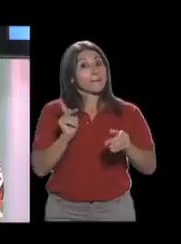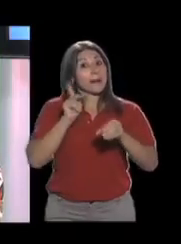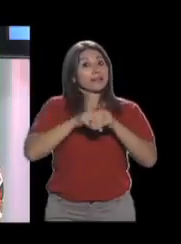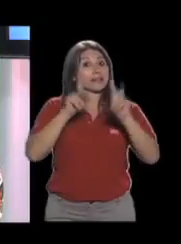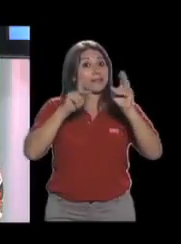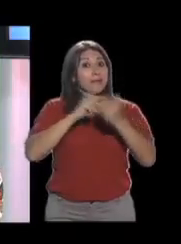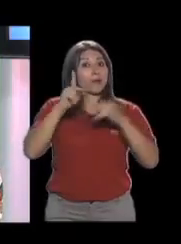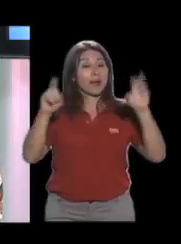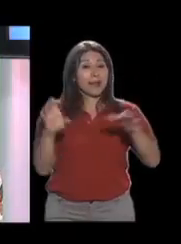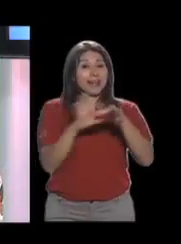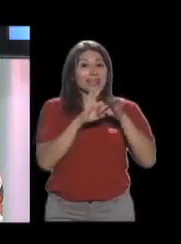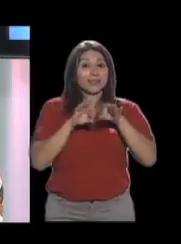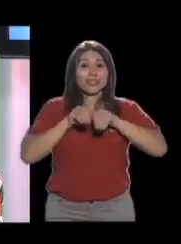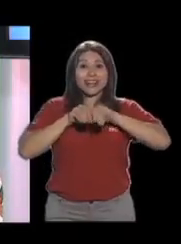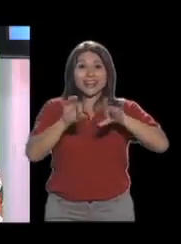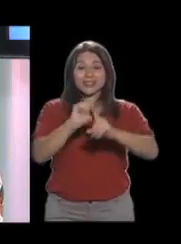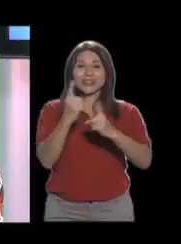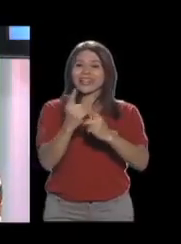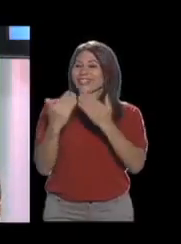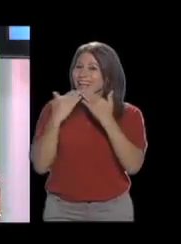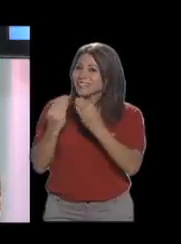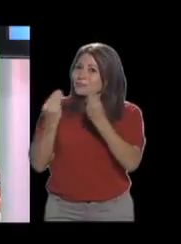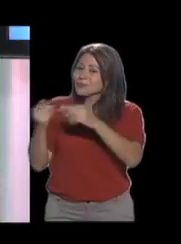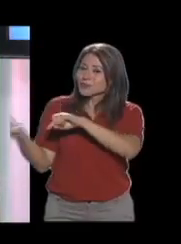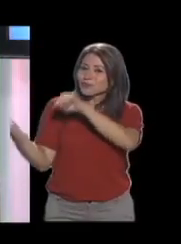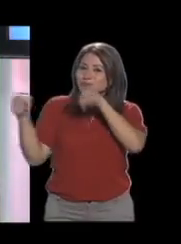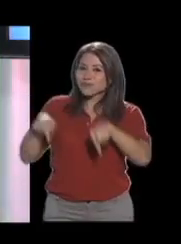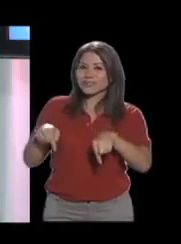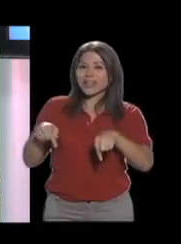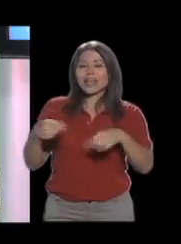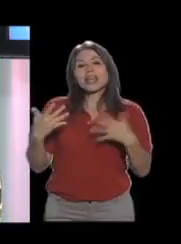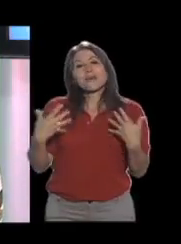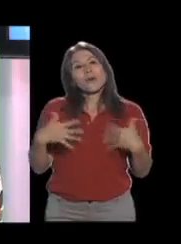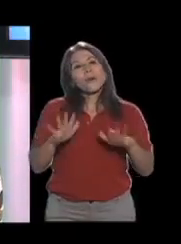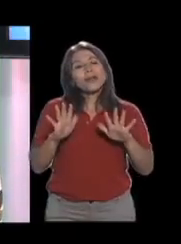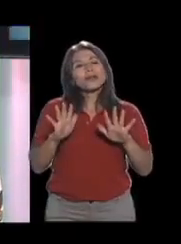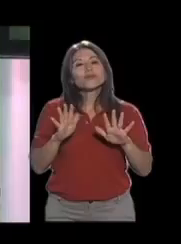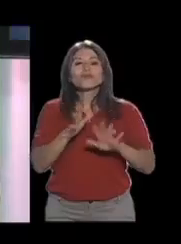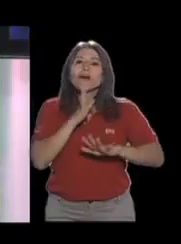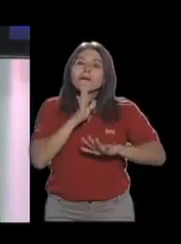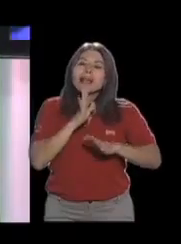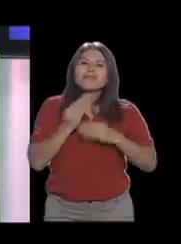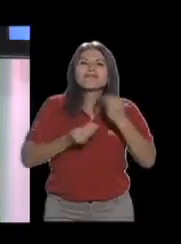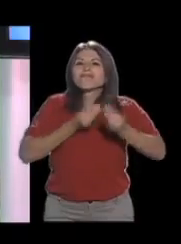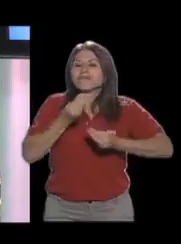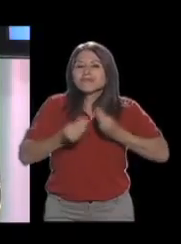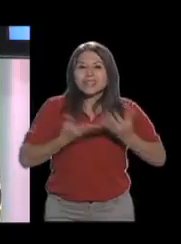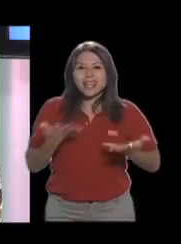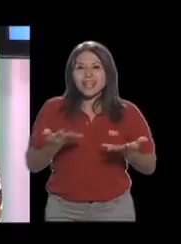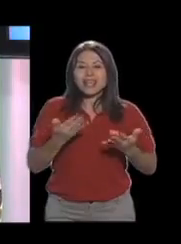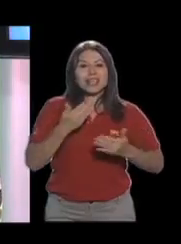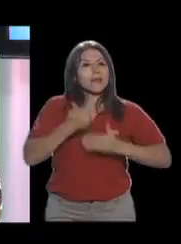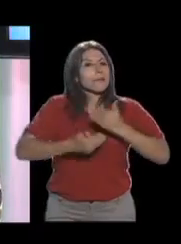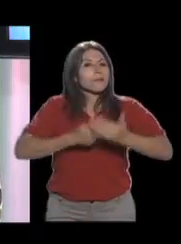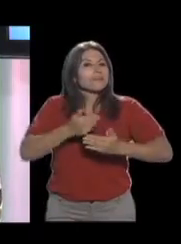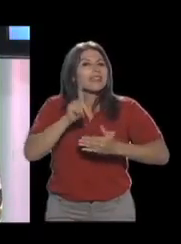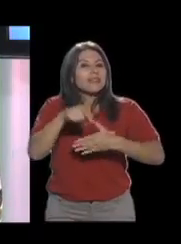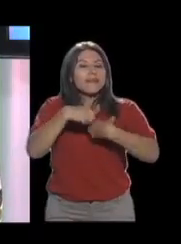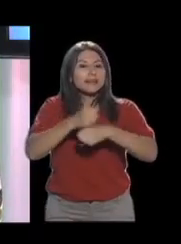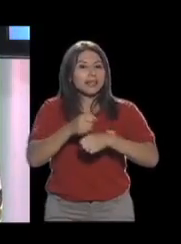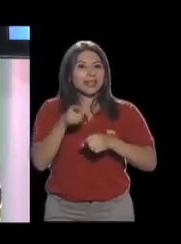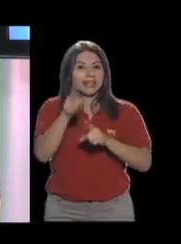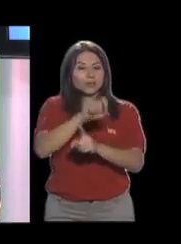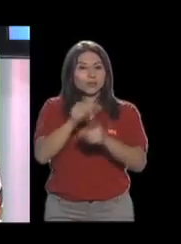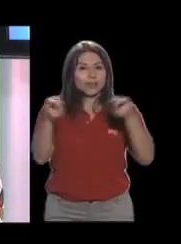agradecemos mucho, Mariana, que nos haya acompañado y por lo menos dar indicios de qué procede en estos casos, ¿verdad?